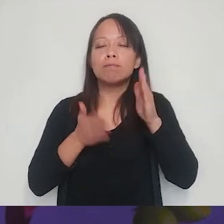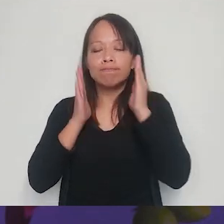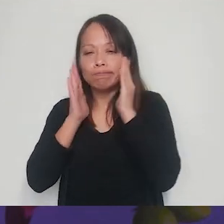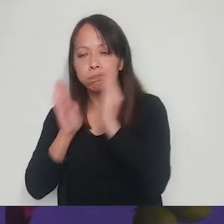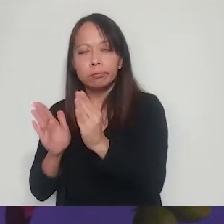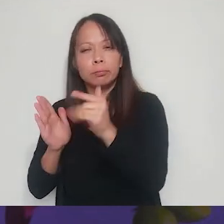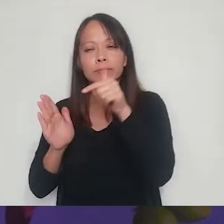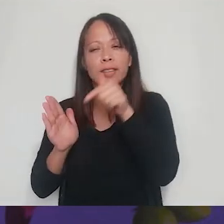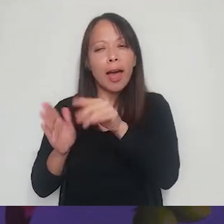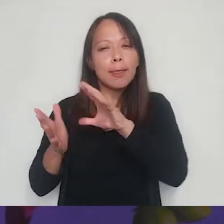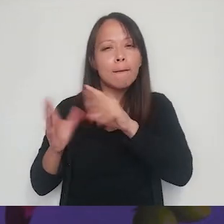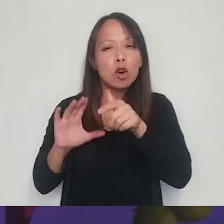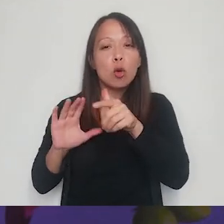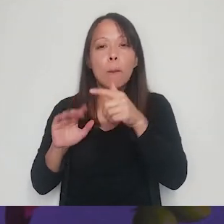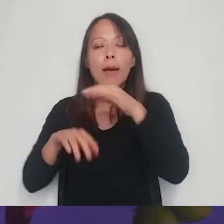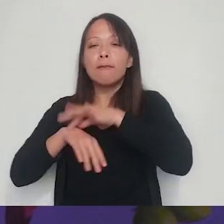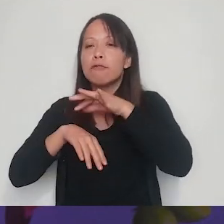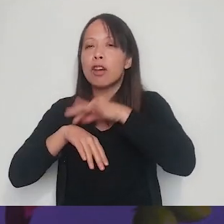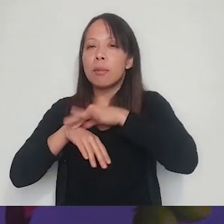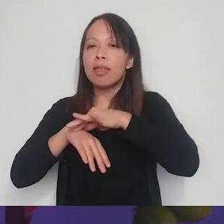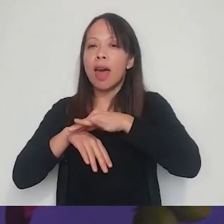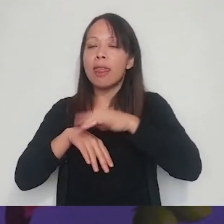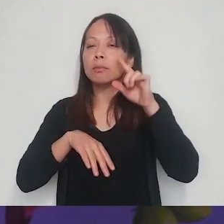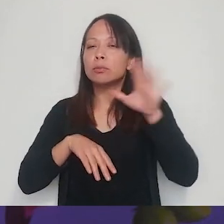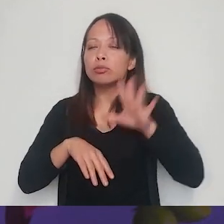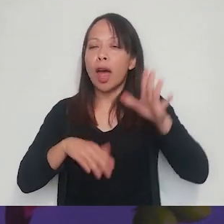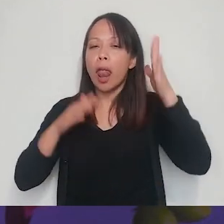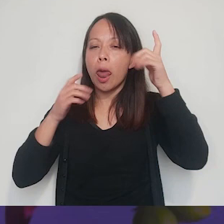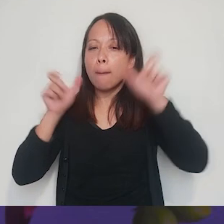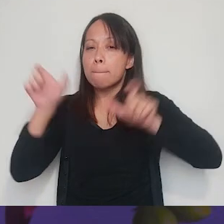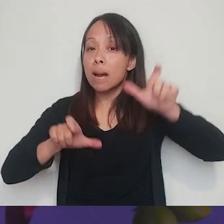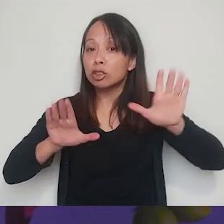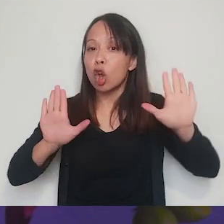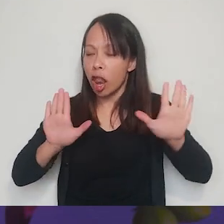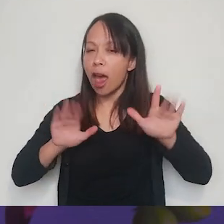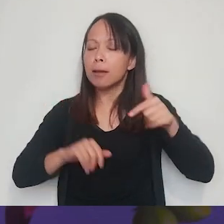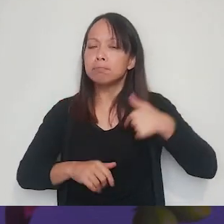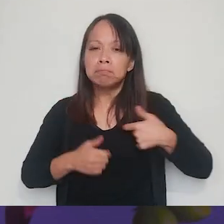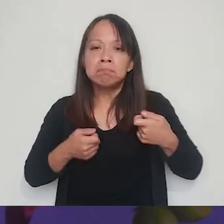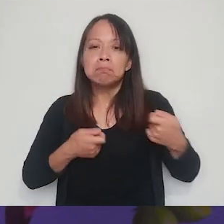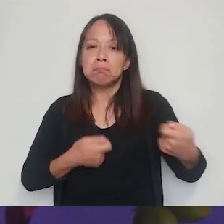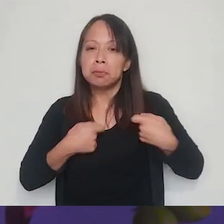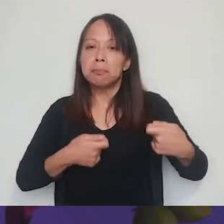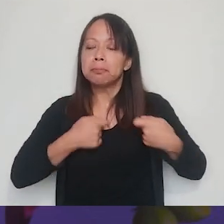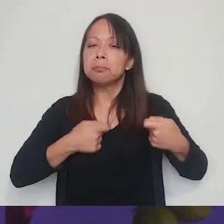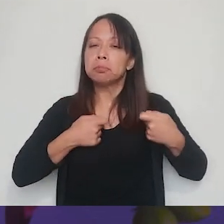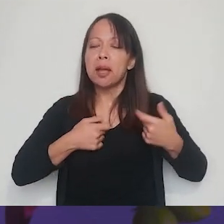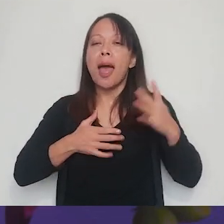toda mi vida, pero nunca me había dedicado a trabajar en una enfermedad humana. Y